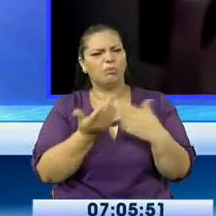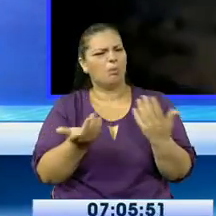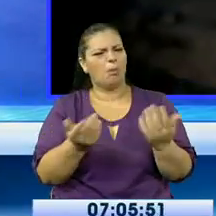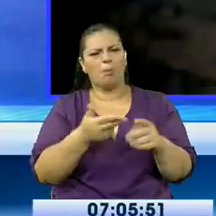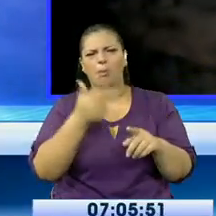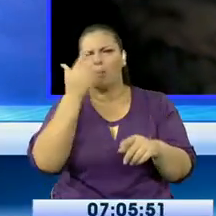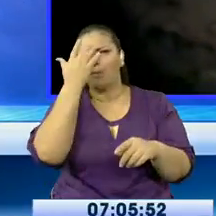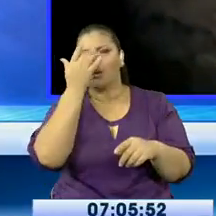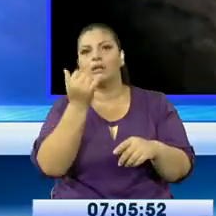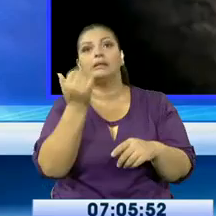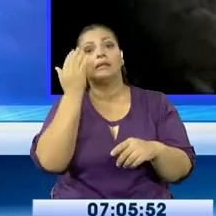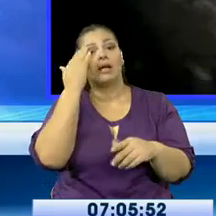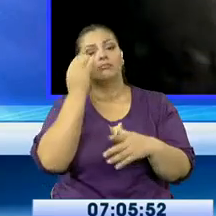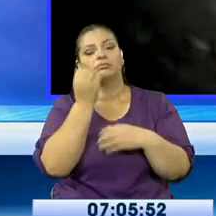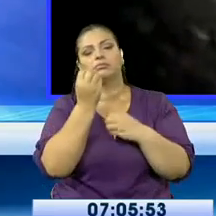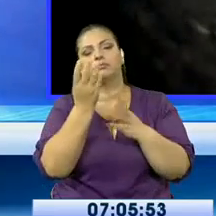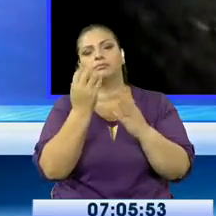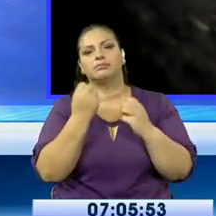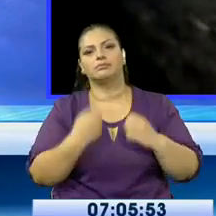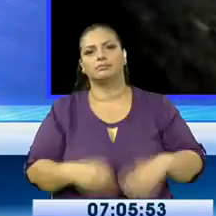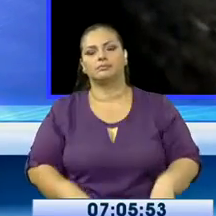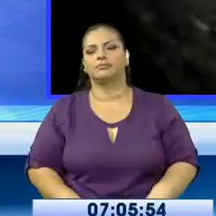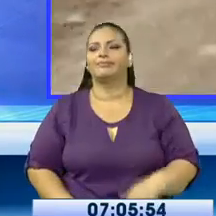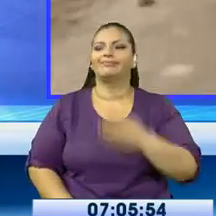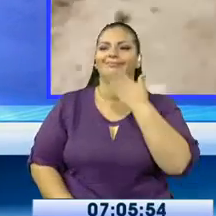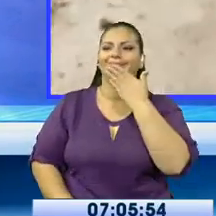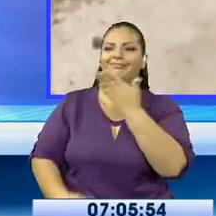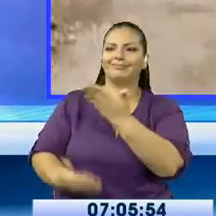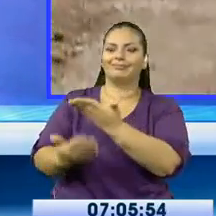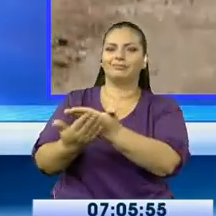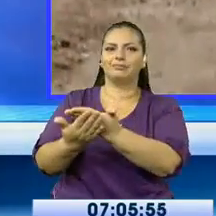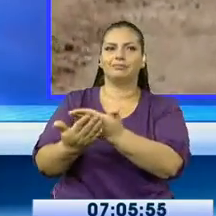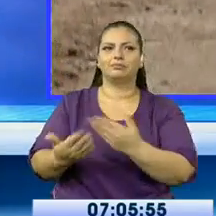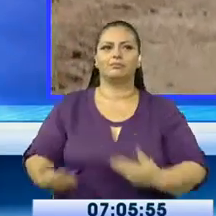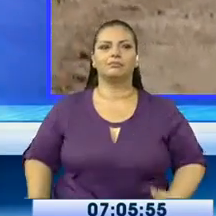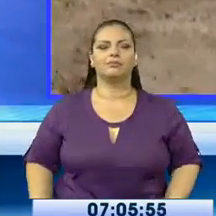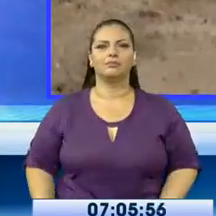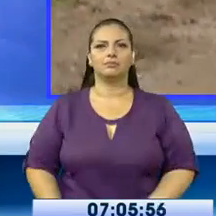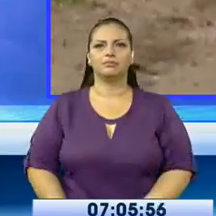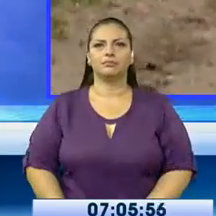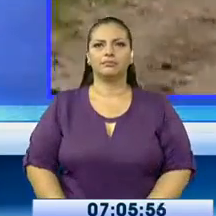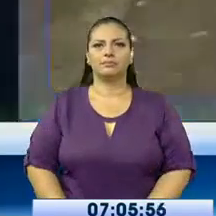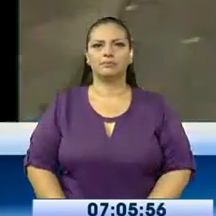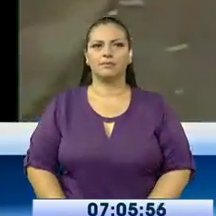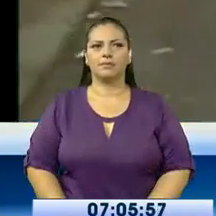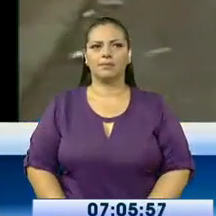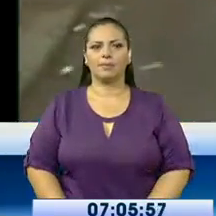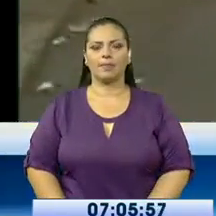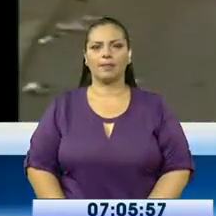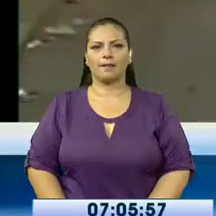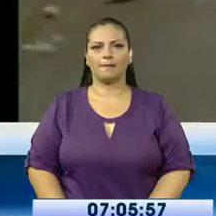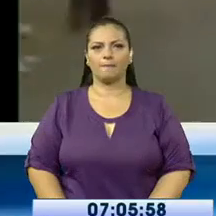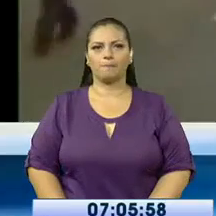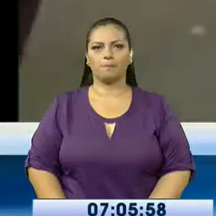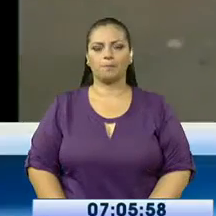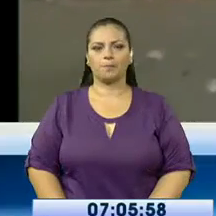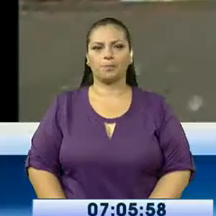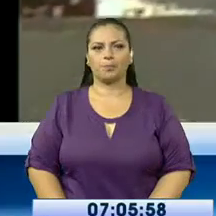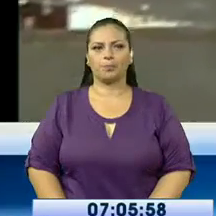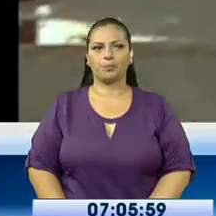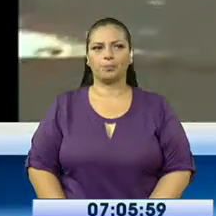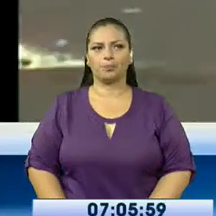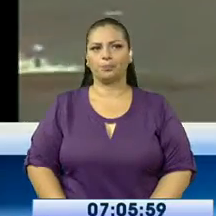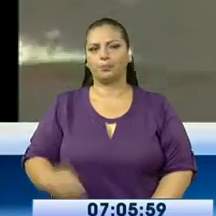con los patrullajes para que los habitantes puedan transitar más tranquilos. Observamos, en este momento realizan el